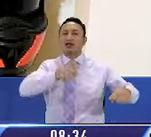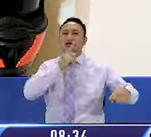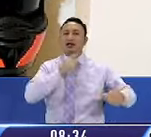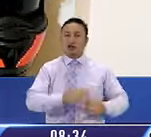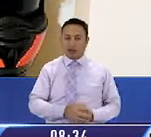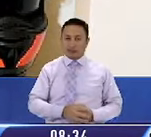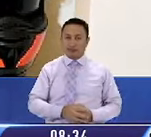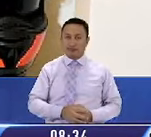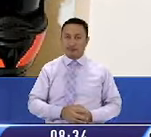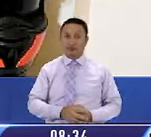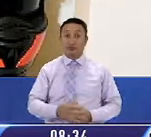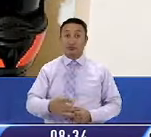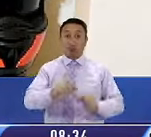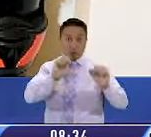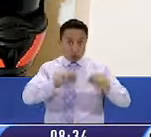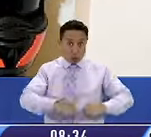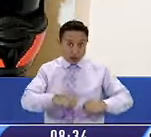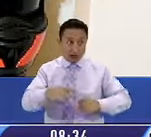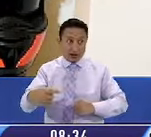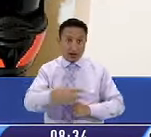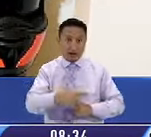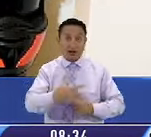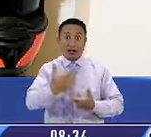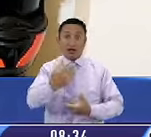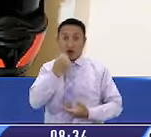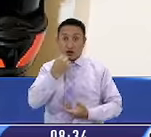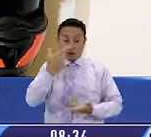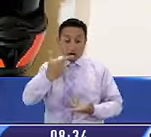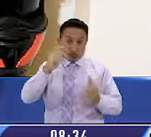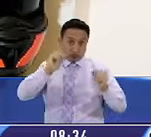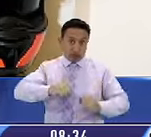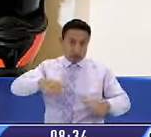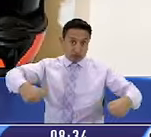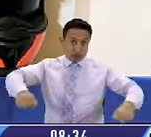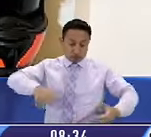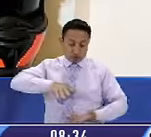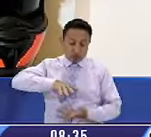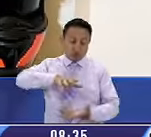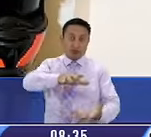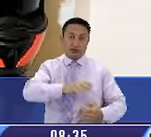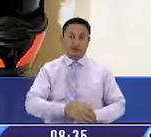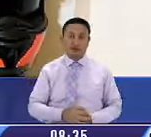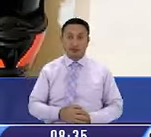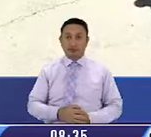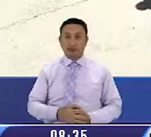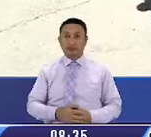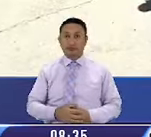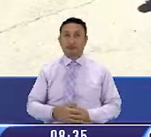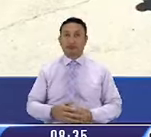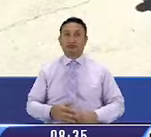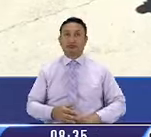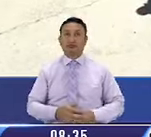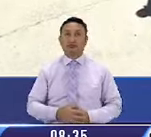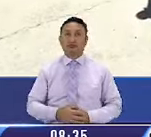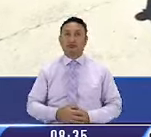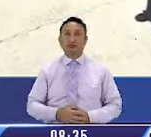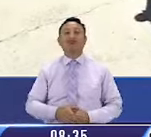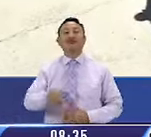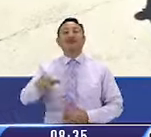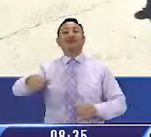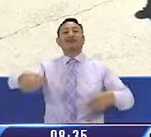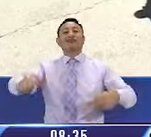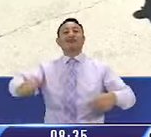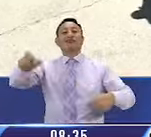y quién está facultado para transportar tal o cual producto a tal o cierta hora. Para conductores de